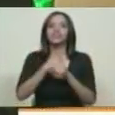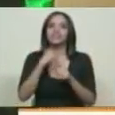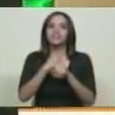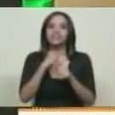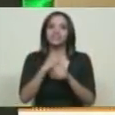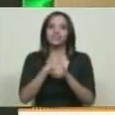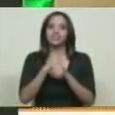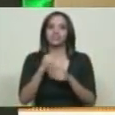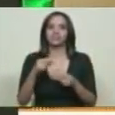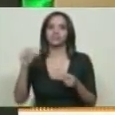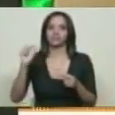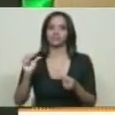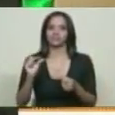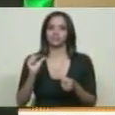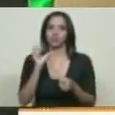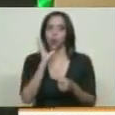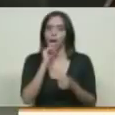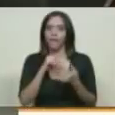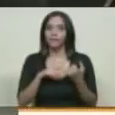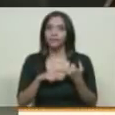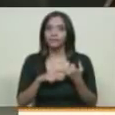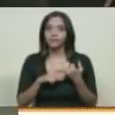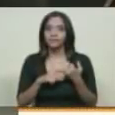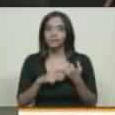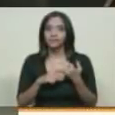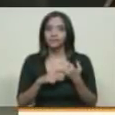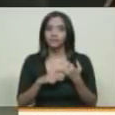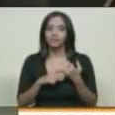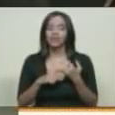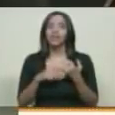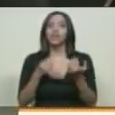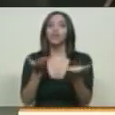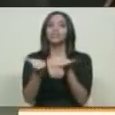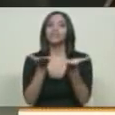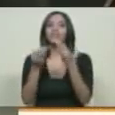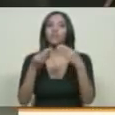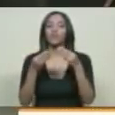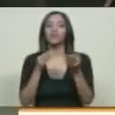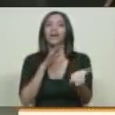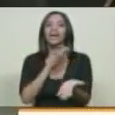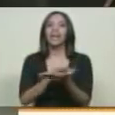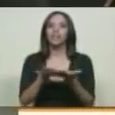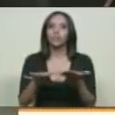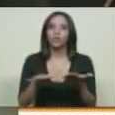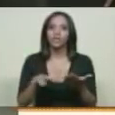inexistentes. Los servicios públicos. Gratuitos.